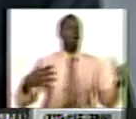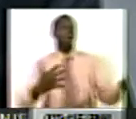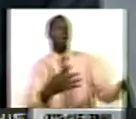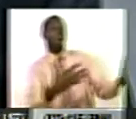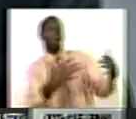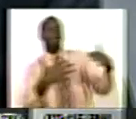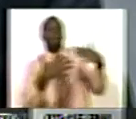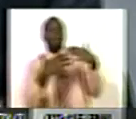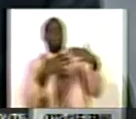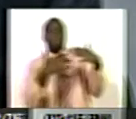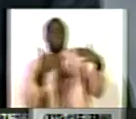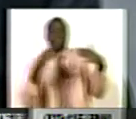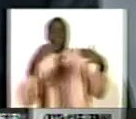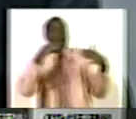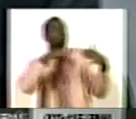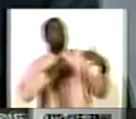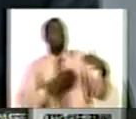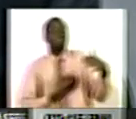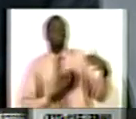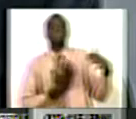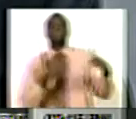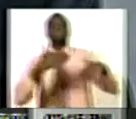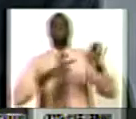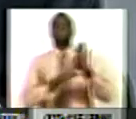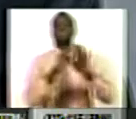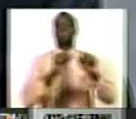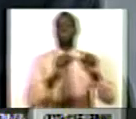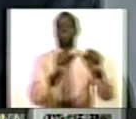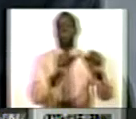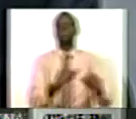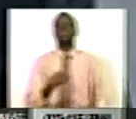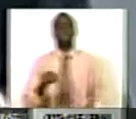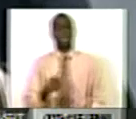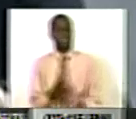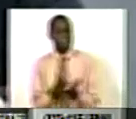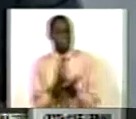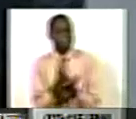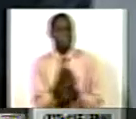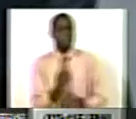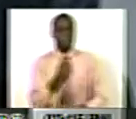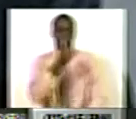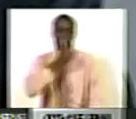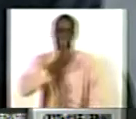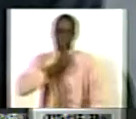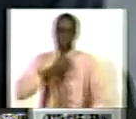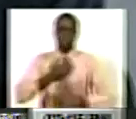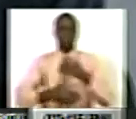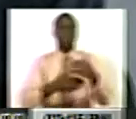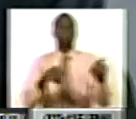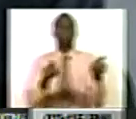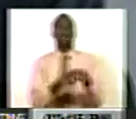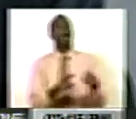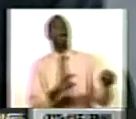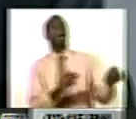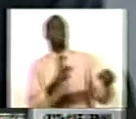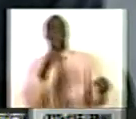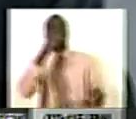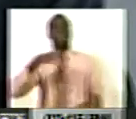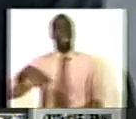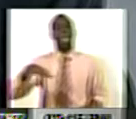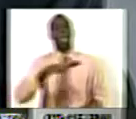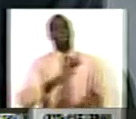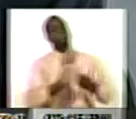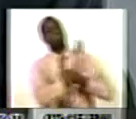Y esa capacidad de resistencia, esa capacidad de fortaleza, como decía el presidente, de tener un escudo para proteger al pueblo en